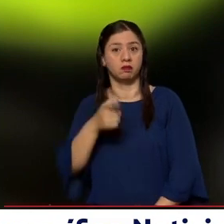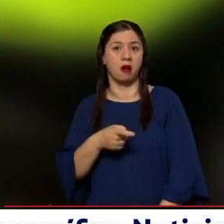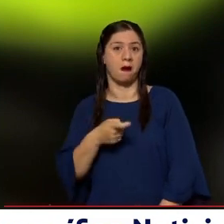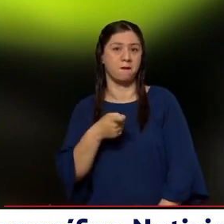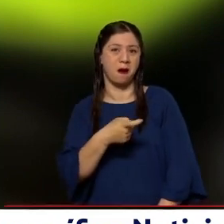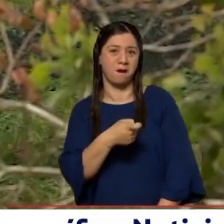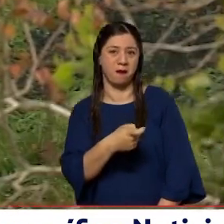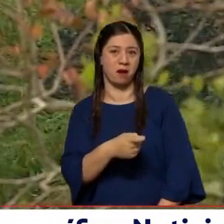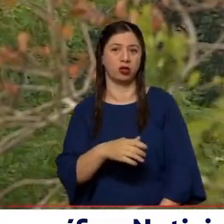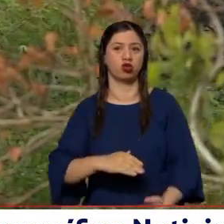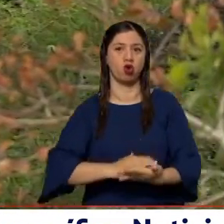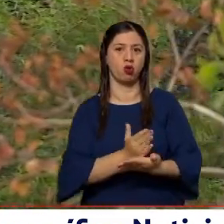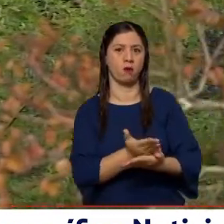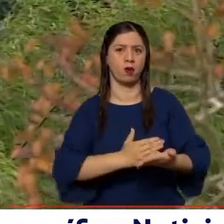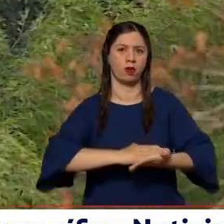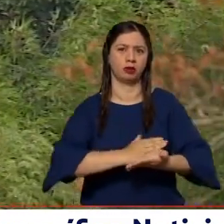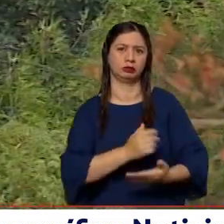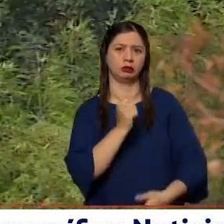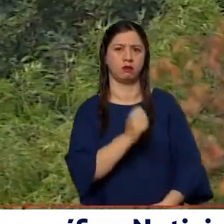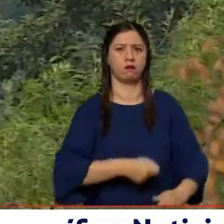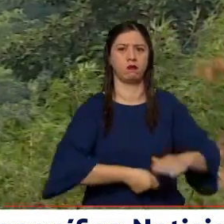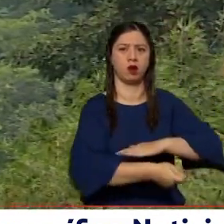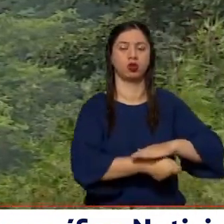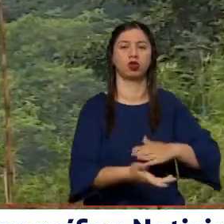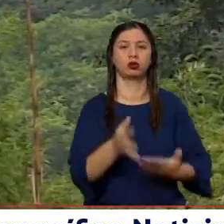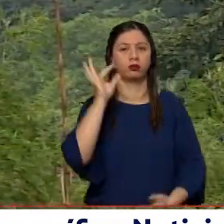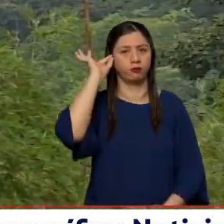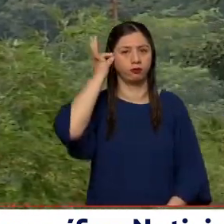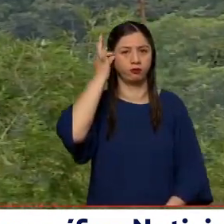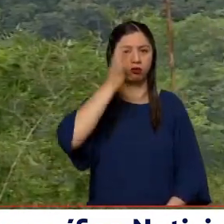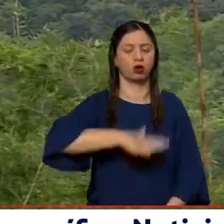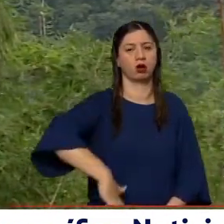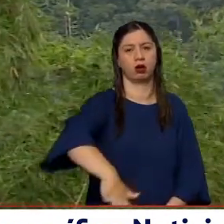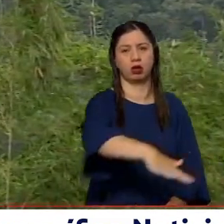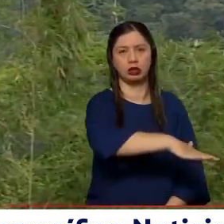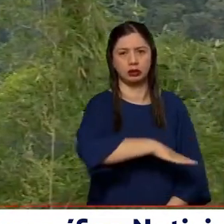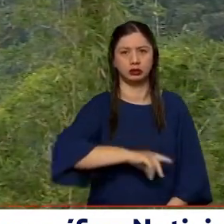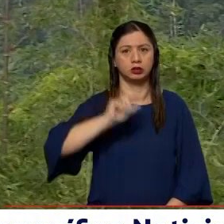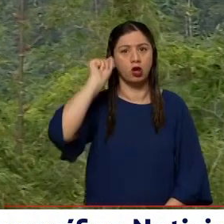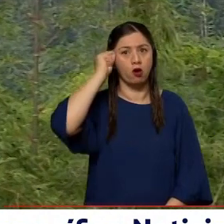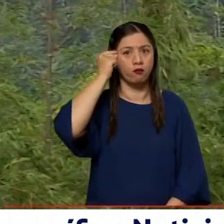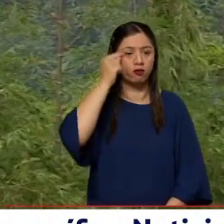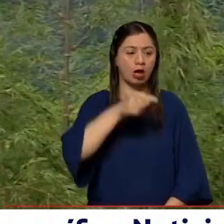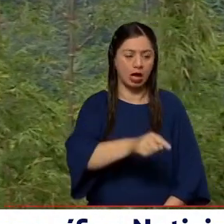con un arma blanca en zona rural de Buga. El caso se presentó en medio de una discusión en la que el